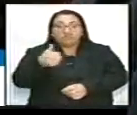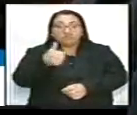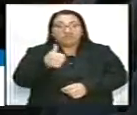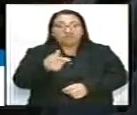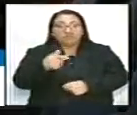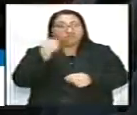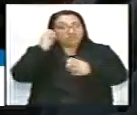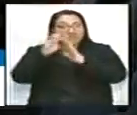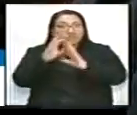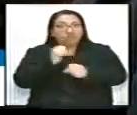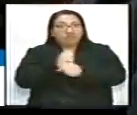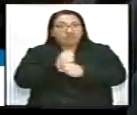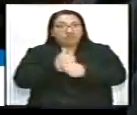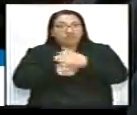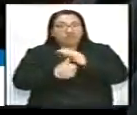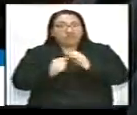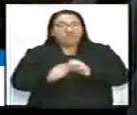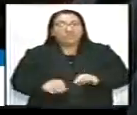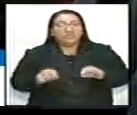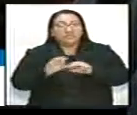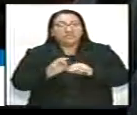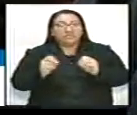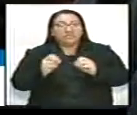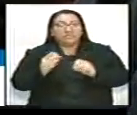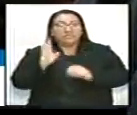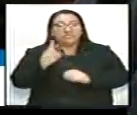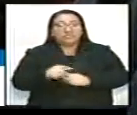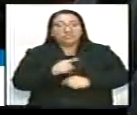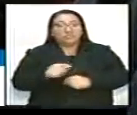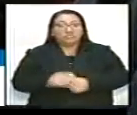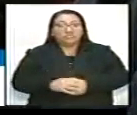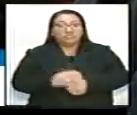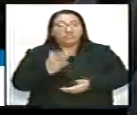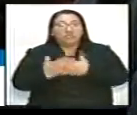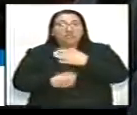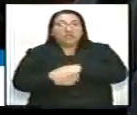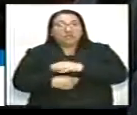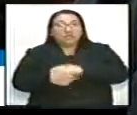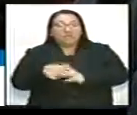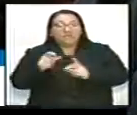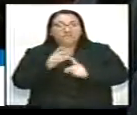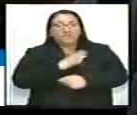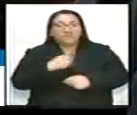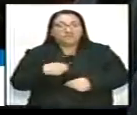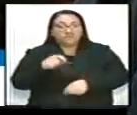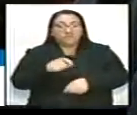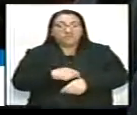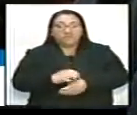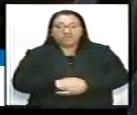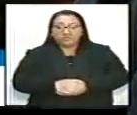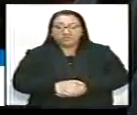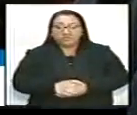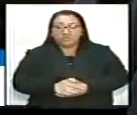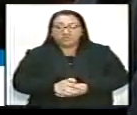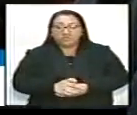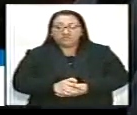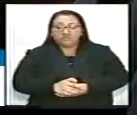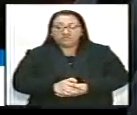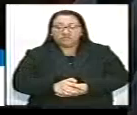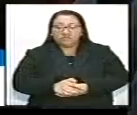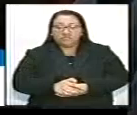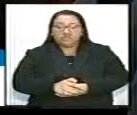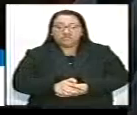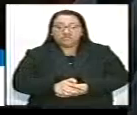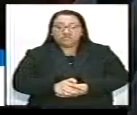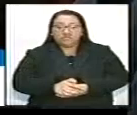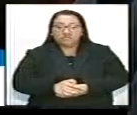actividad, es la improvisación o ineptitud y la corrupción de los gobiernos de turno, que no saben manejar, no saben administrar